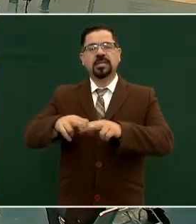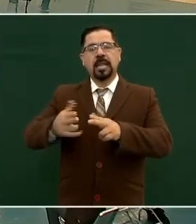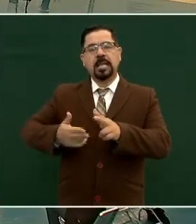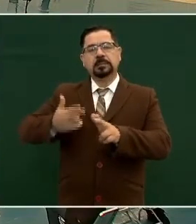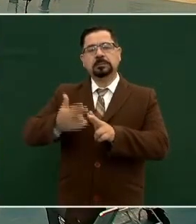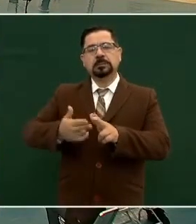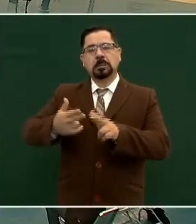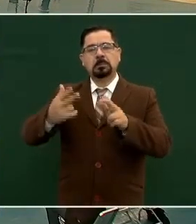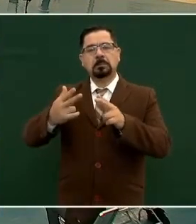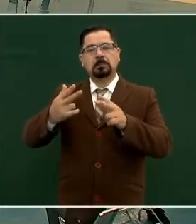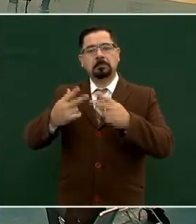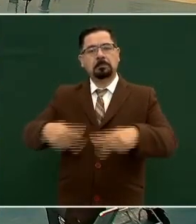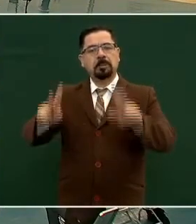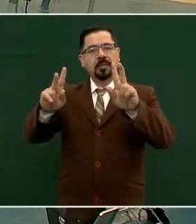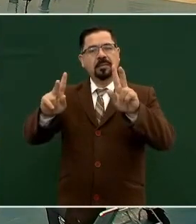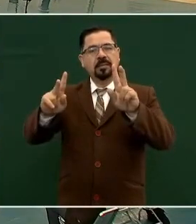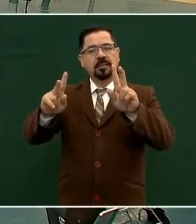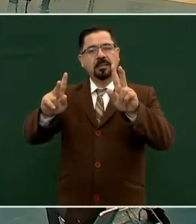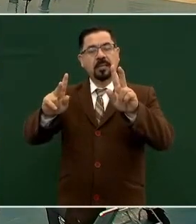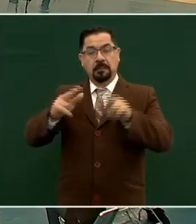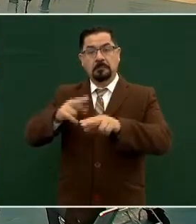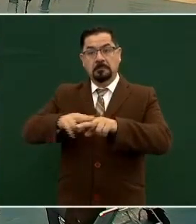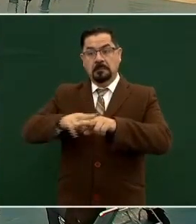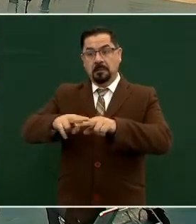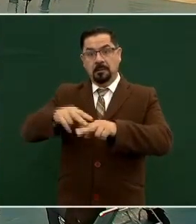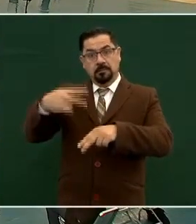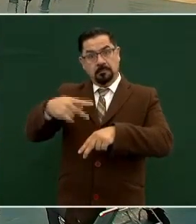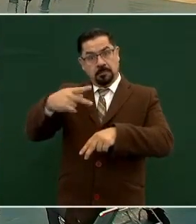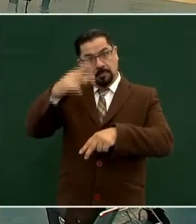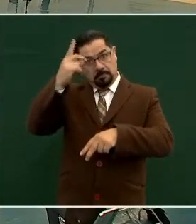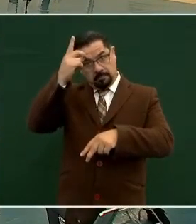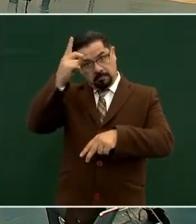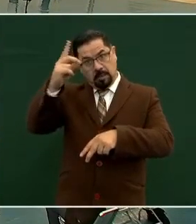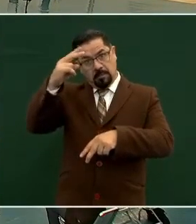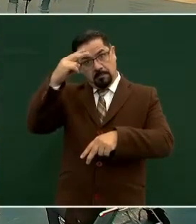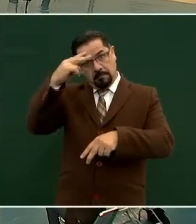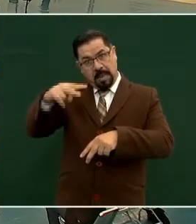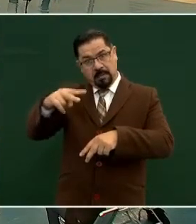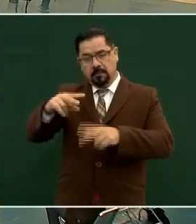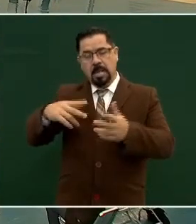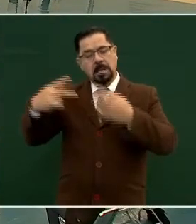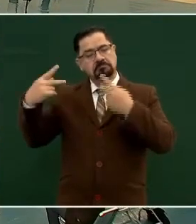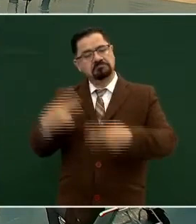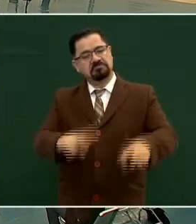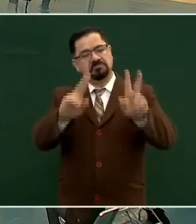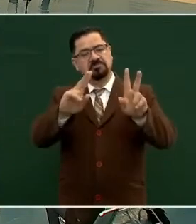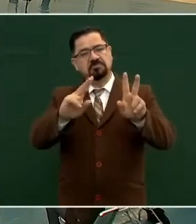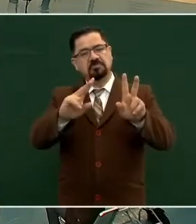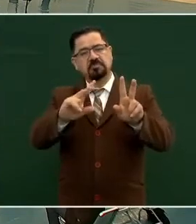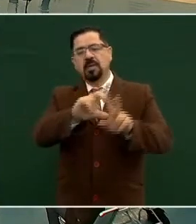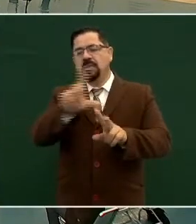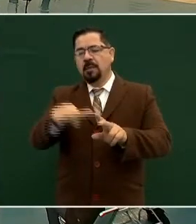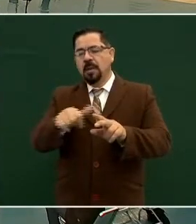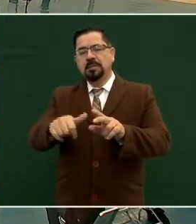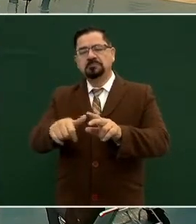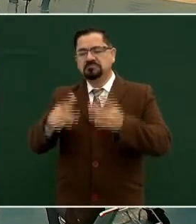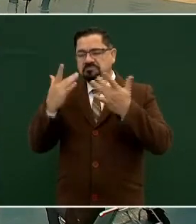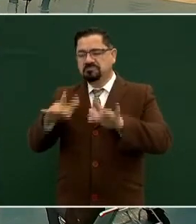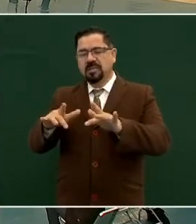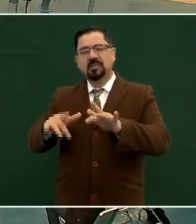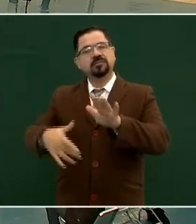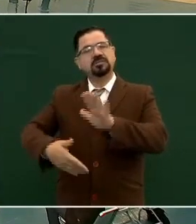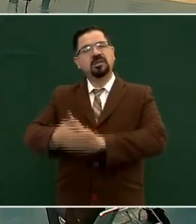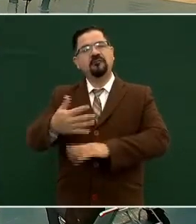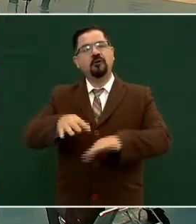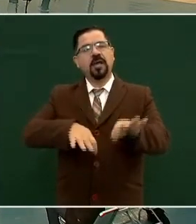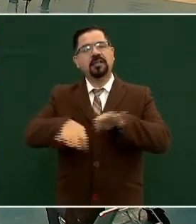los ferrocarriles de México, y se va a trabajar de asesor a una